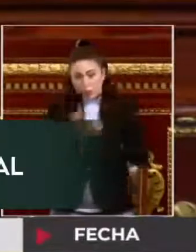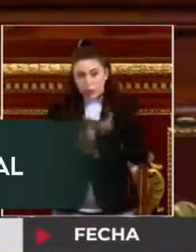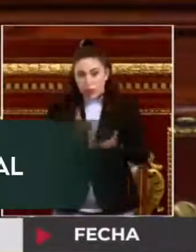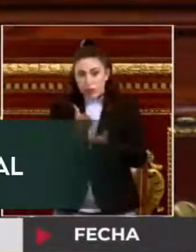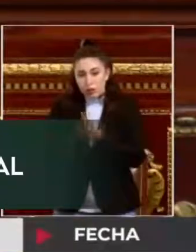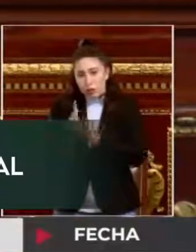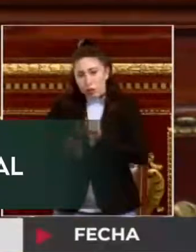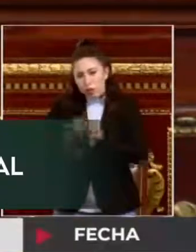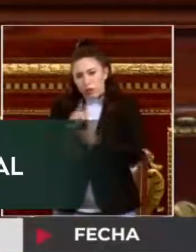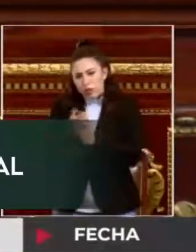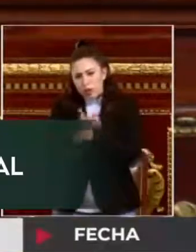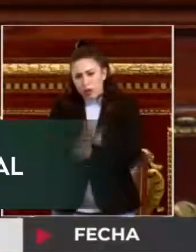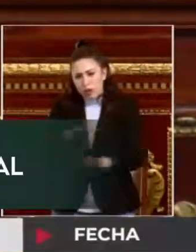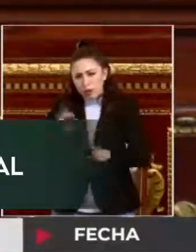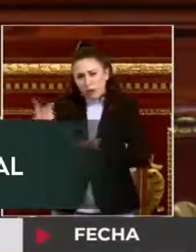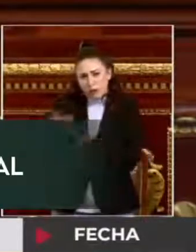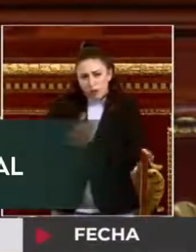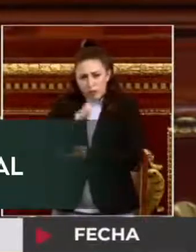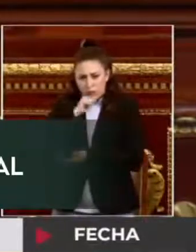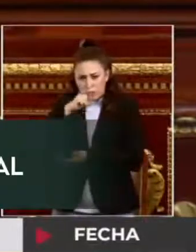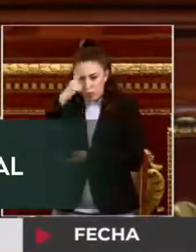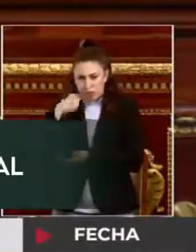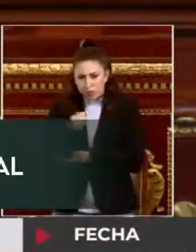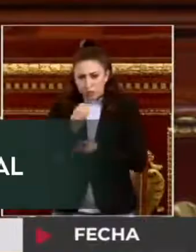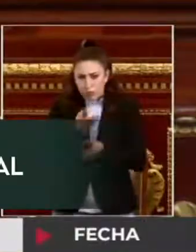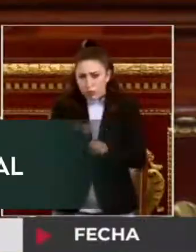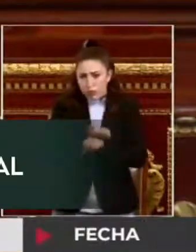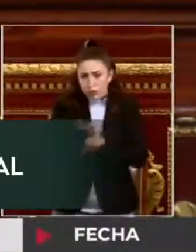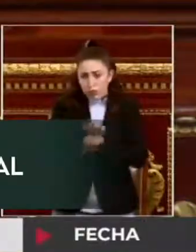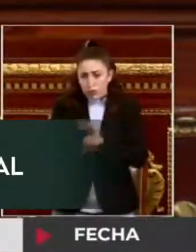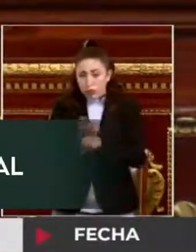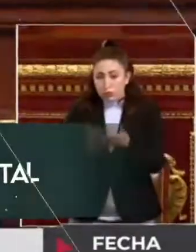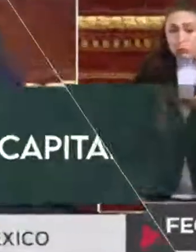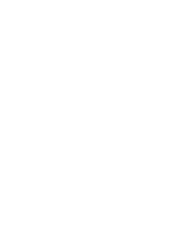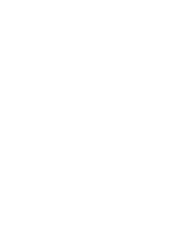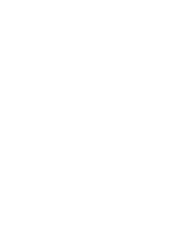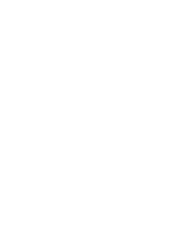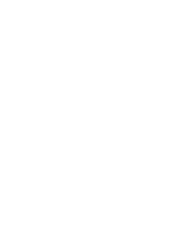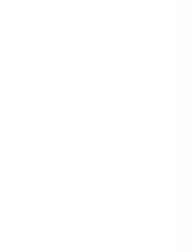ciudad. Esto conforme al diputado Giancarlo Lozano, promovente del exhorto.